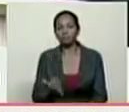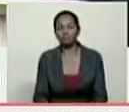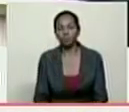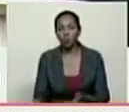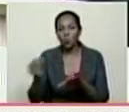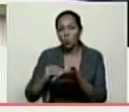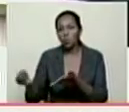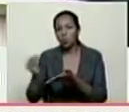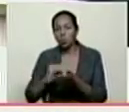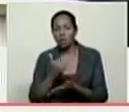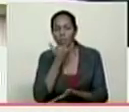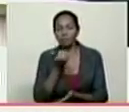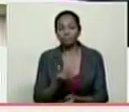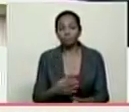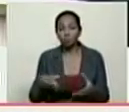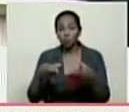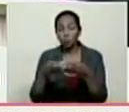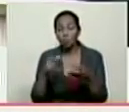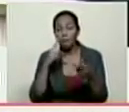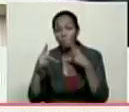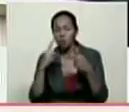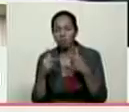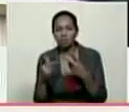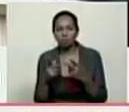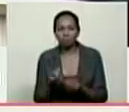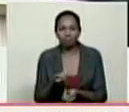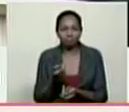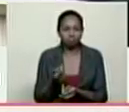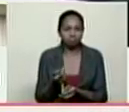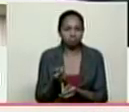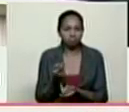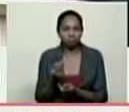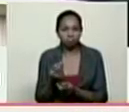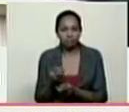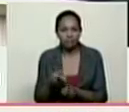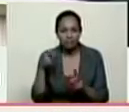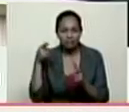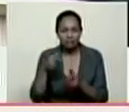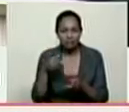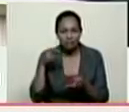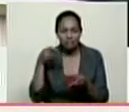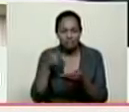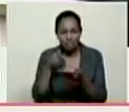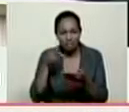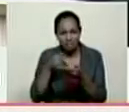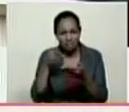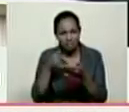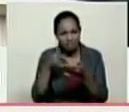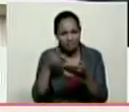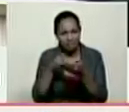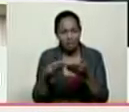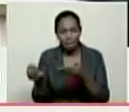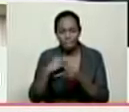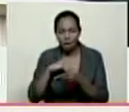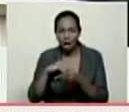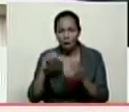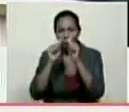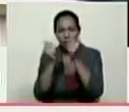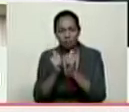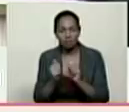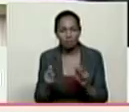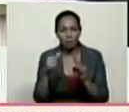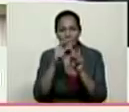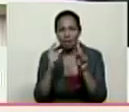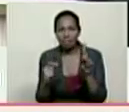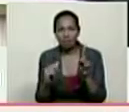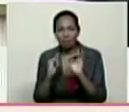creo que pocas veces un grupo político se ha ensañado de una manera tan brutal como ha hecho la derecha venezolana con el sistema eléctrico nacional.